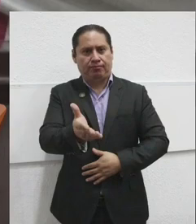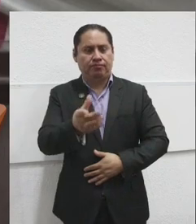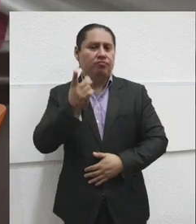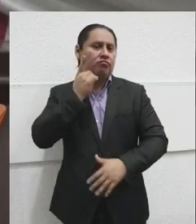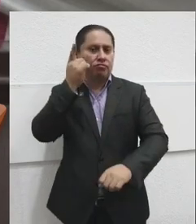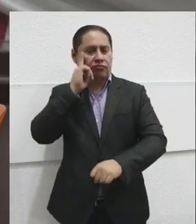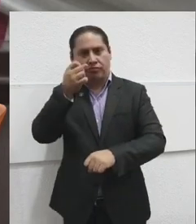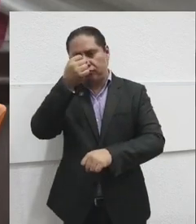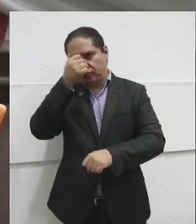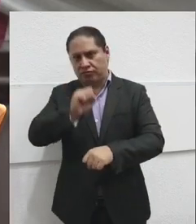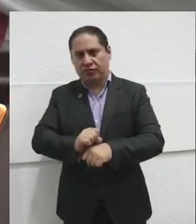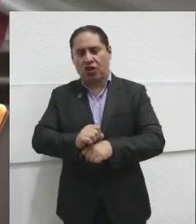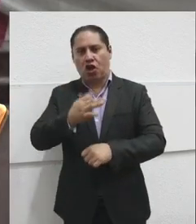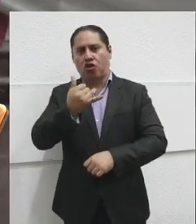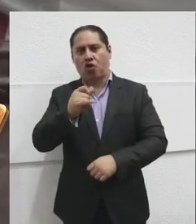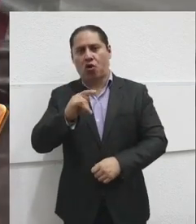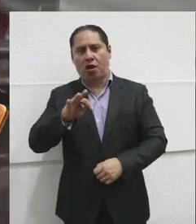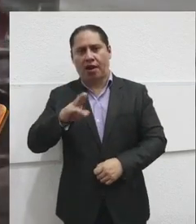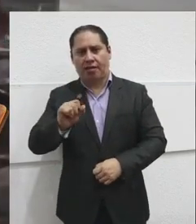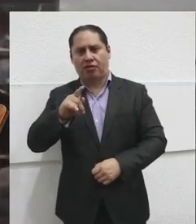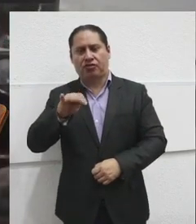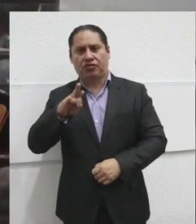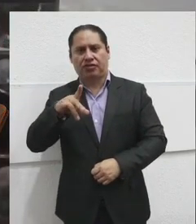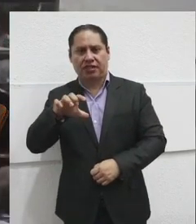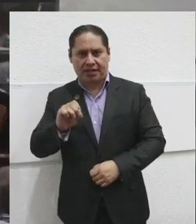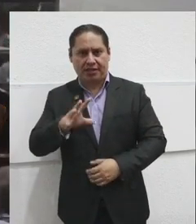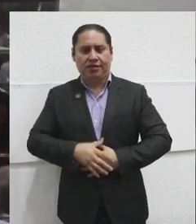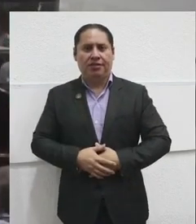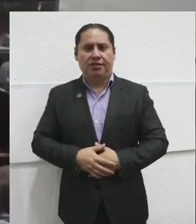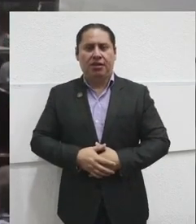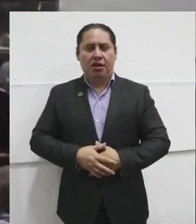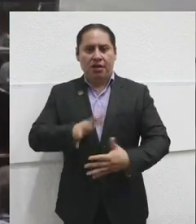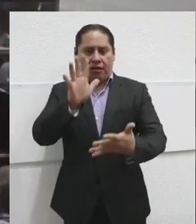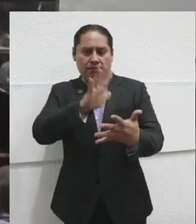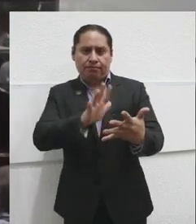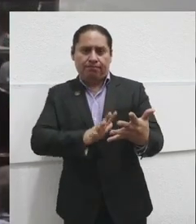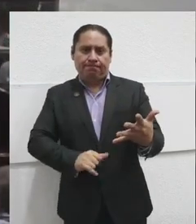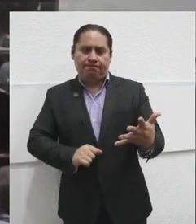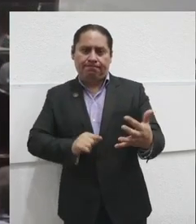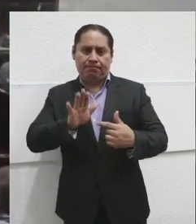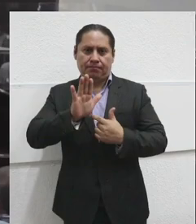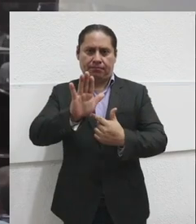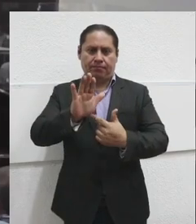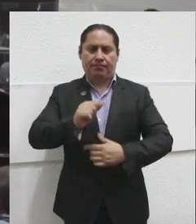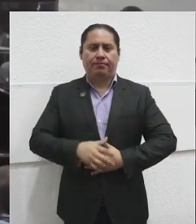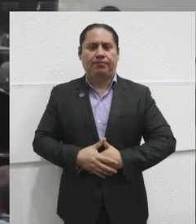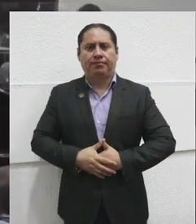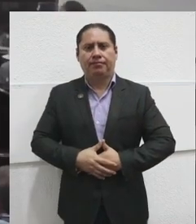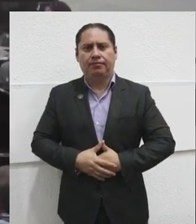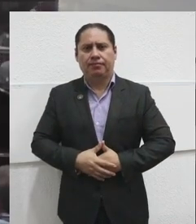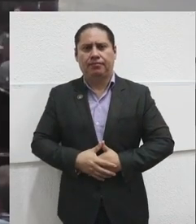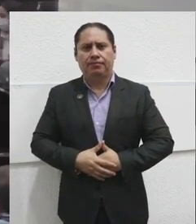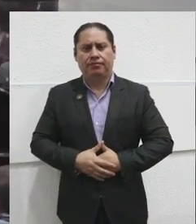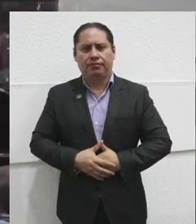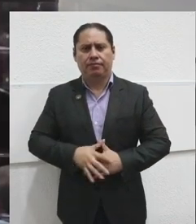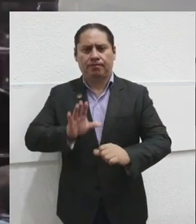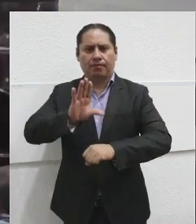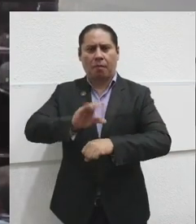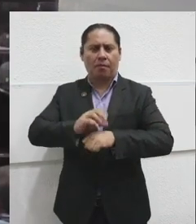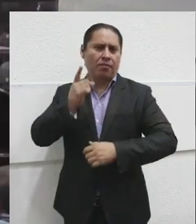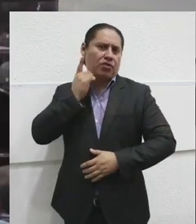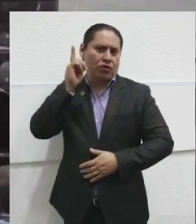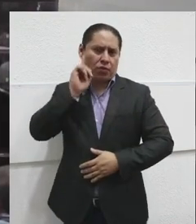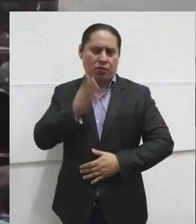de la Ley de Fomento y Sanidad Pecuaria para el Estado de Chiapas. Por lo que solicito a la diputada secretaria Yolanda del Rosario